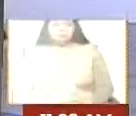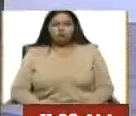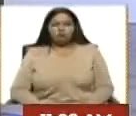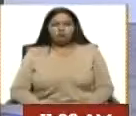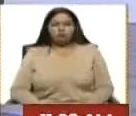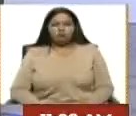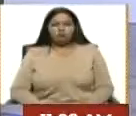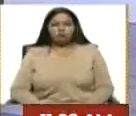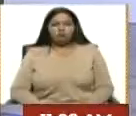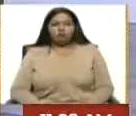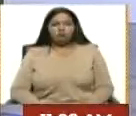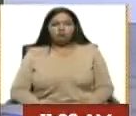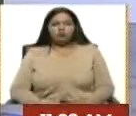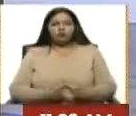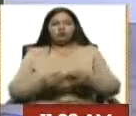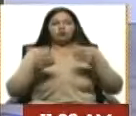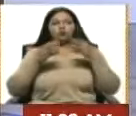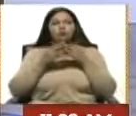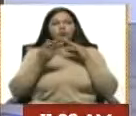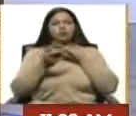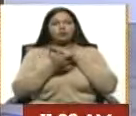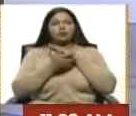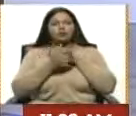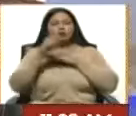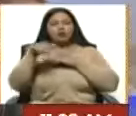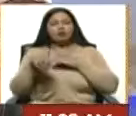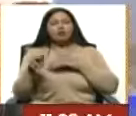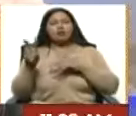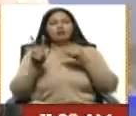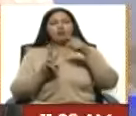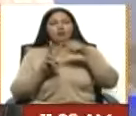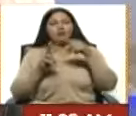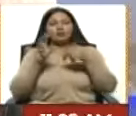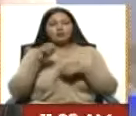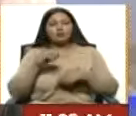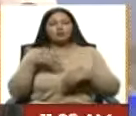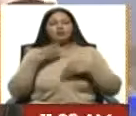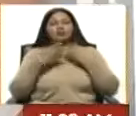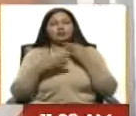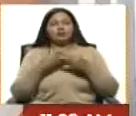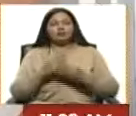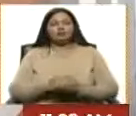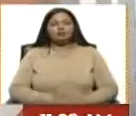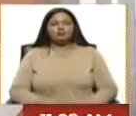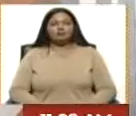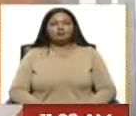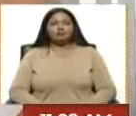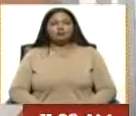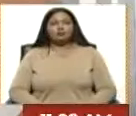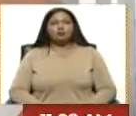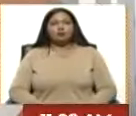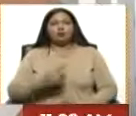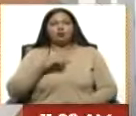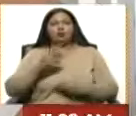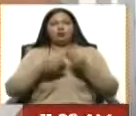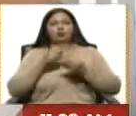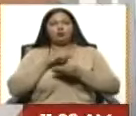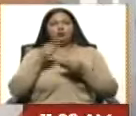aquí, Emma, y a todo el equipo técnico de BTV, que siempre lo hace posible. ¿Cómo estamos, Gustavo, en relación al